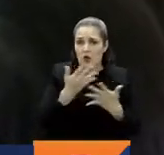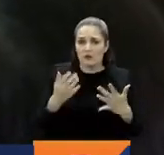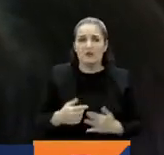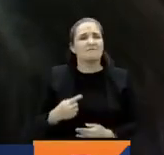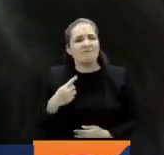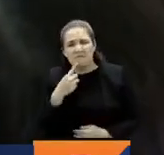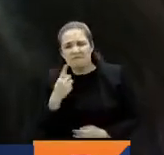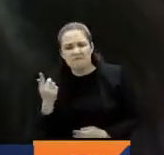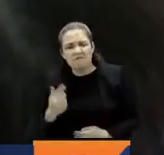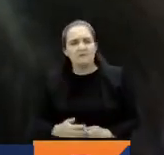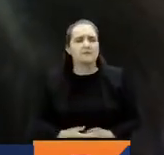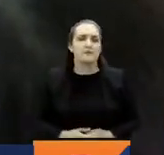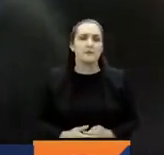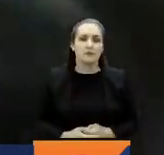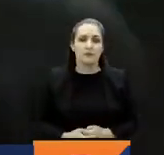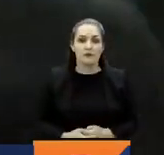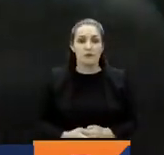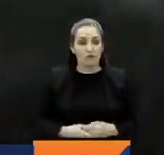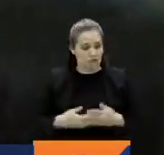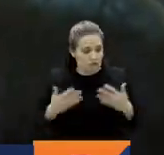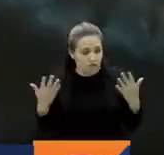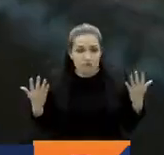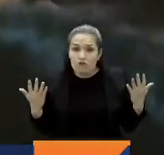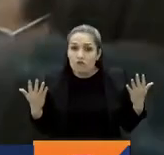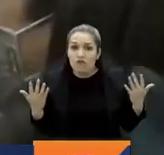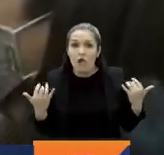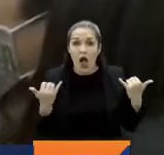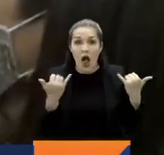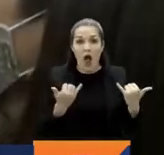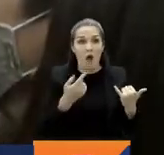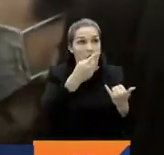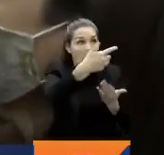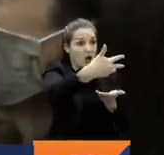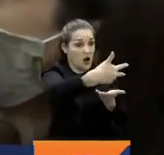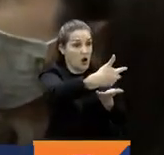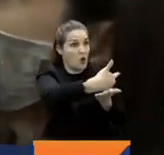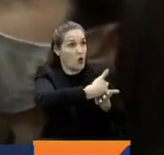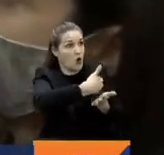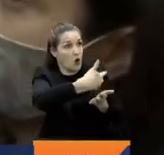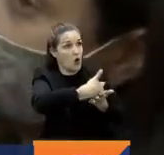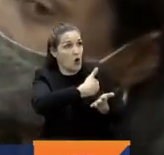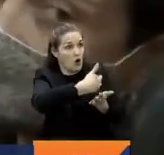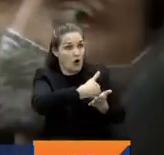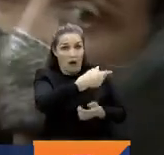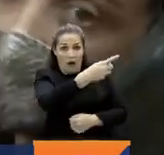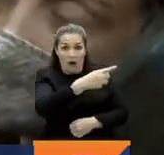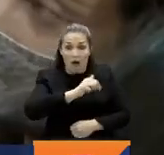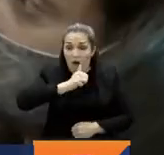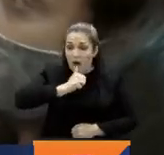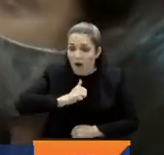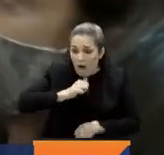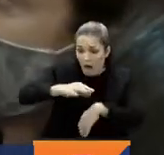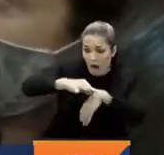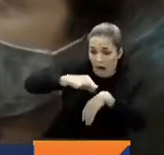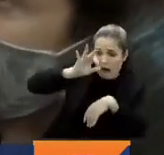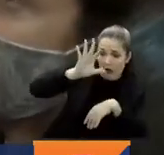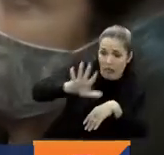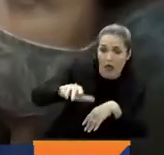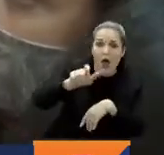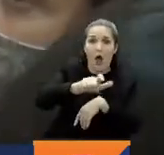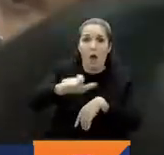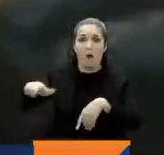Nadie puede recomendarle a un país ser tolerante con actos de